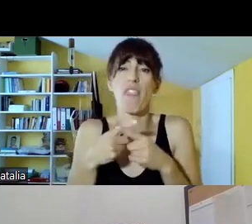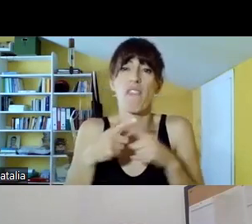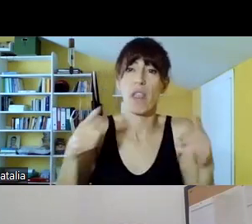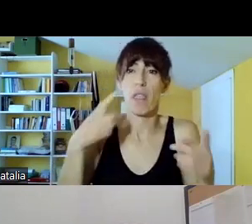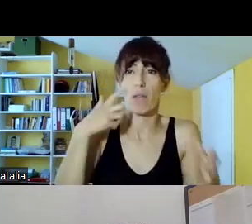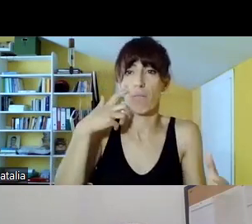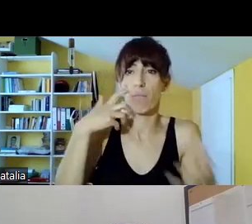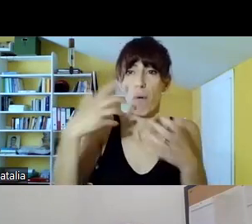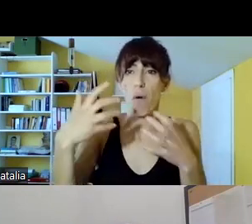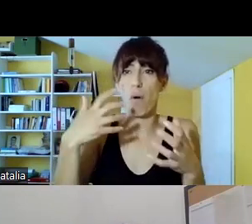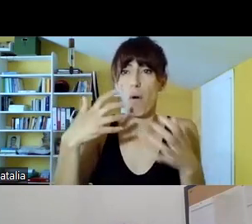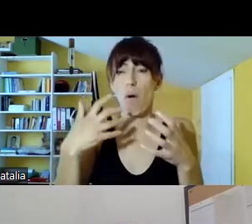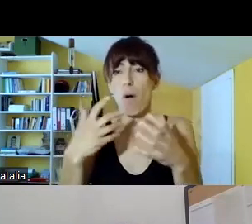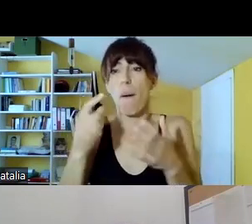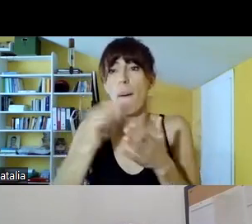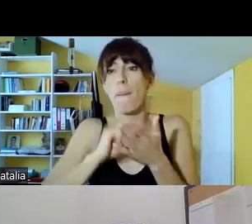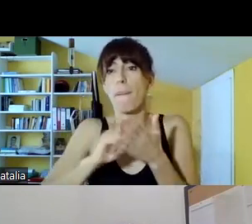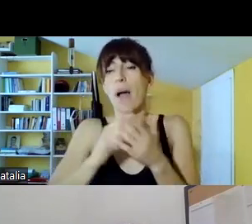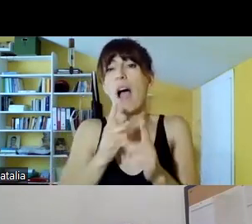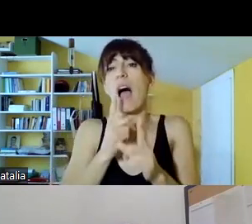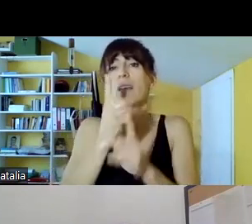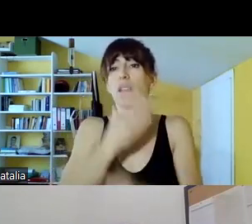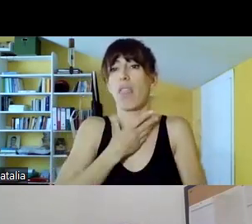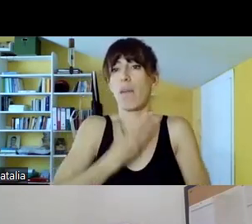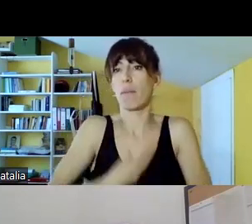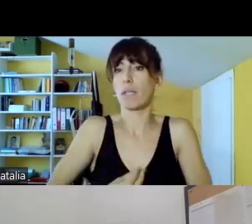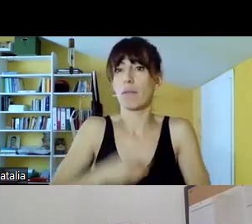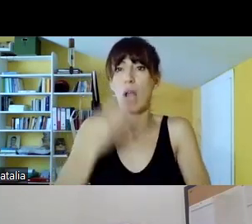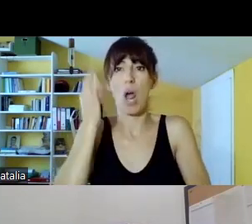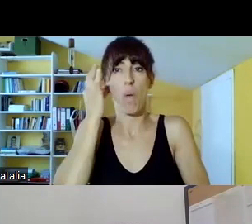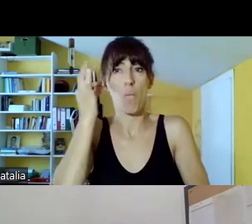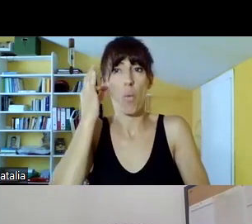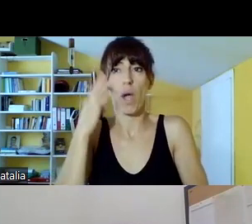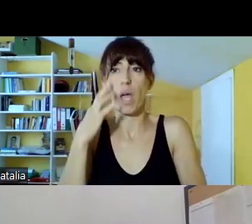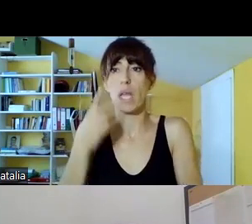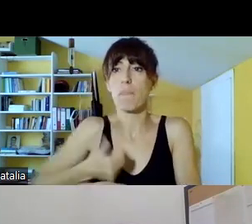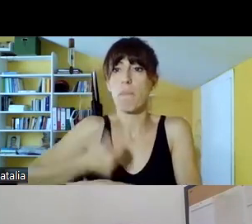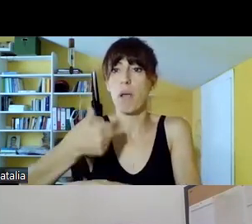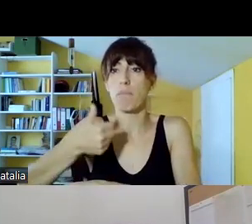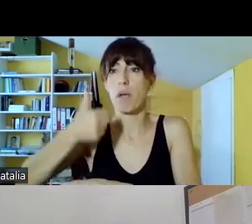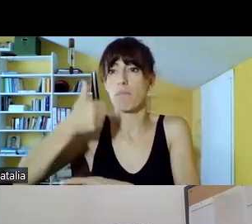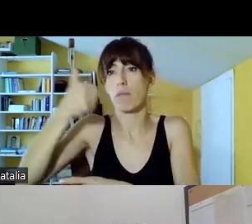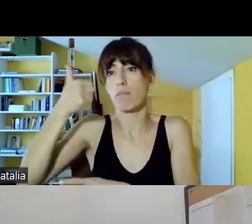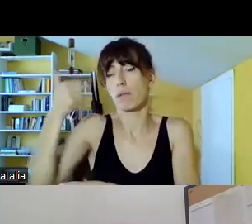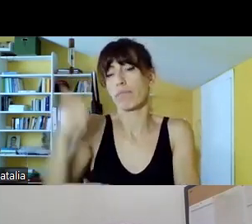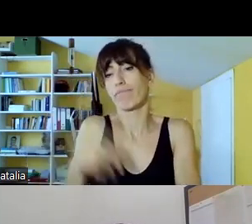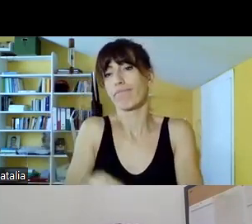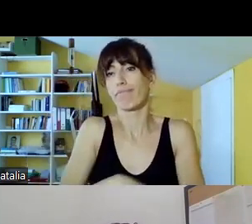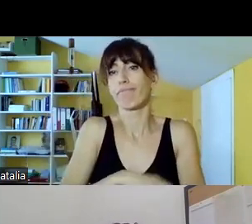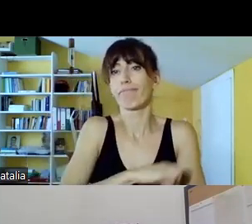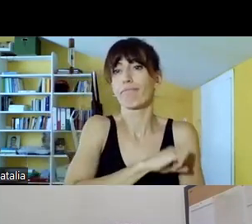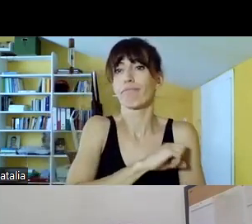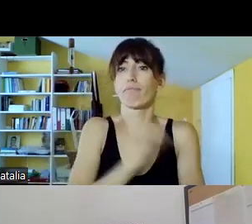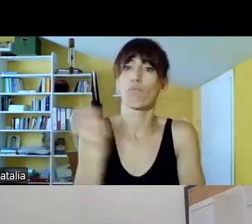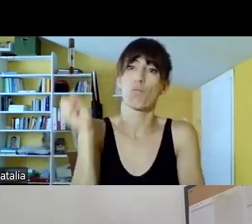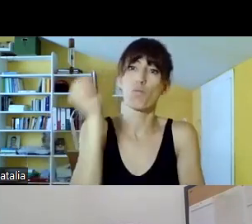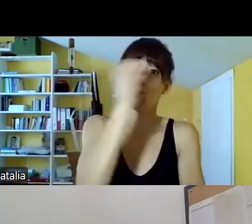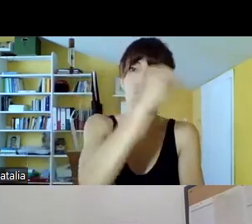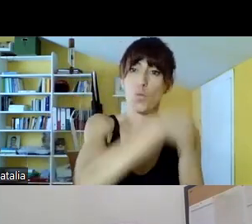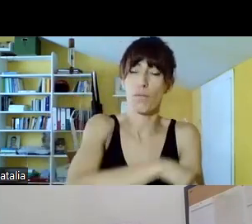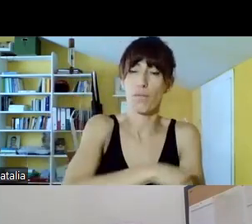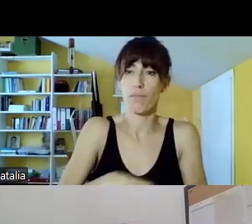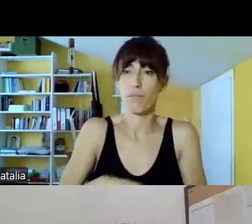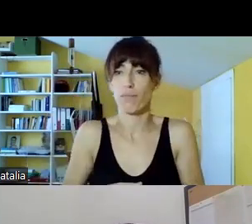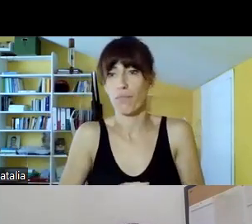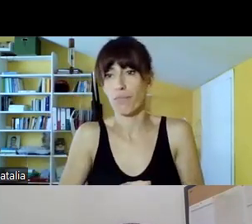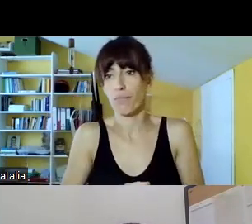significativas en la prescripción de antidepresivos, en los que a las mujeres se les prescribía más. En los ansiolíticos y antipsicóticos no se